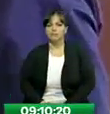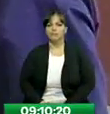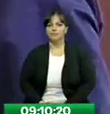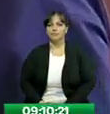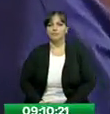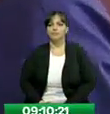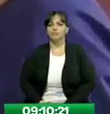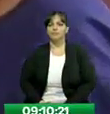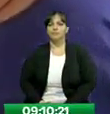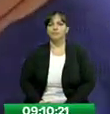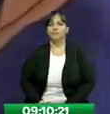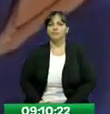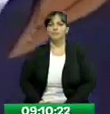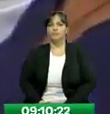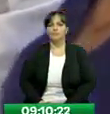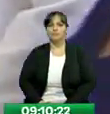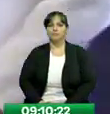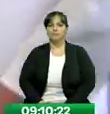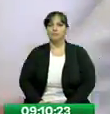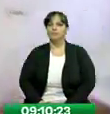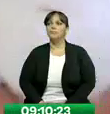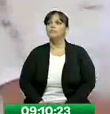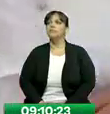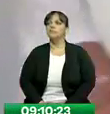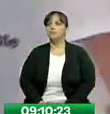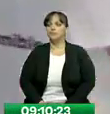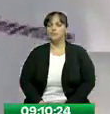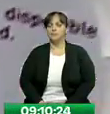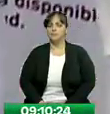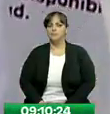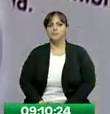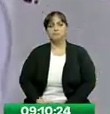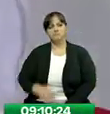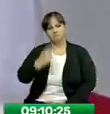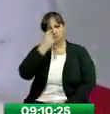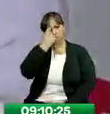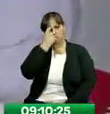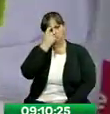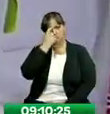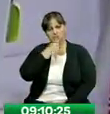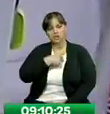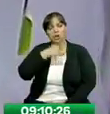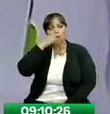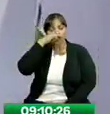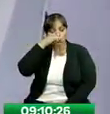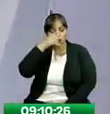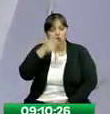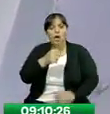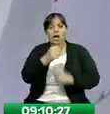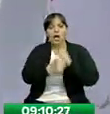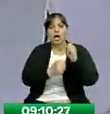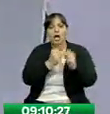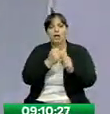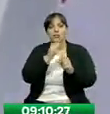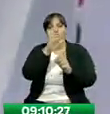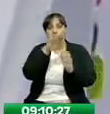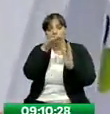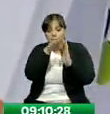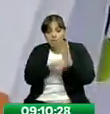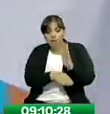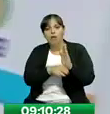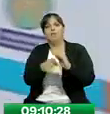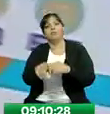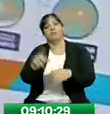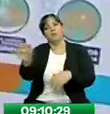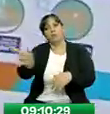segmento de la población más vulnerable a contraer este virus bien más que más vulnerables son los menores de 5 años mayores de 60 años embarazadas y pacientes